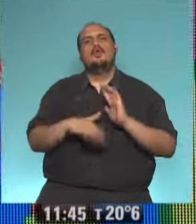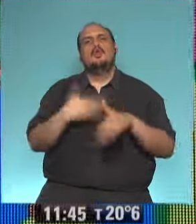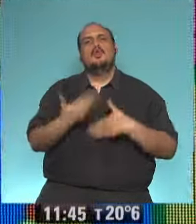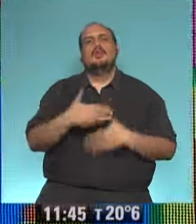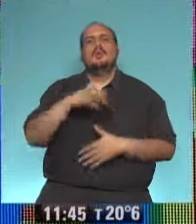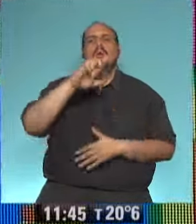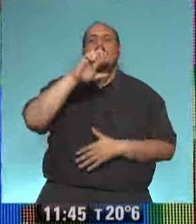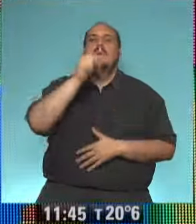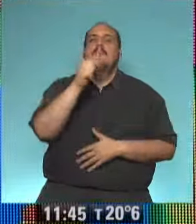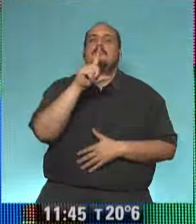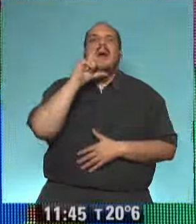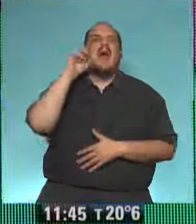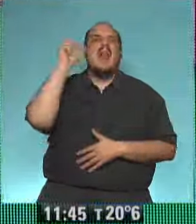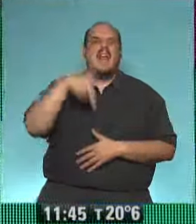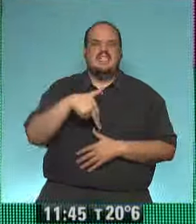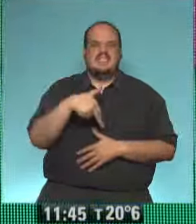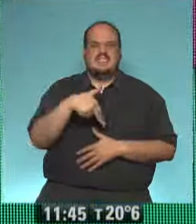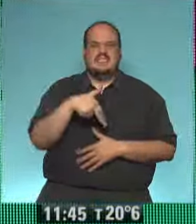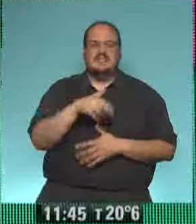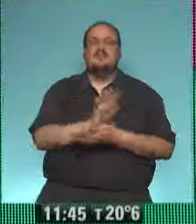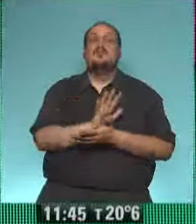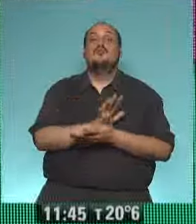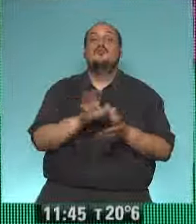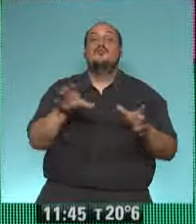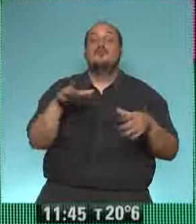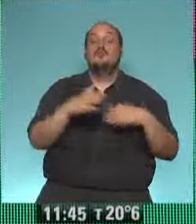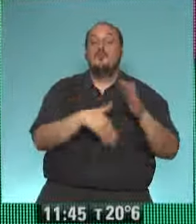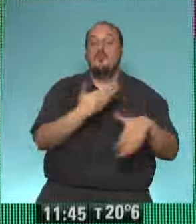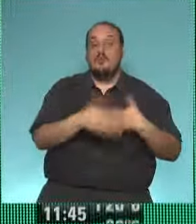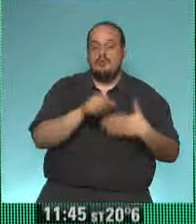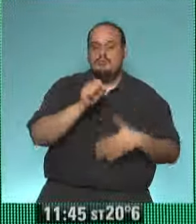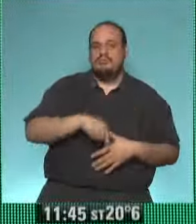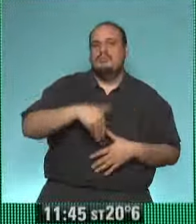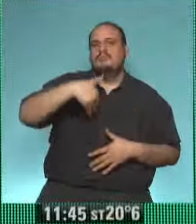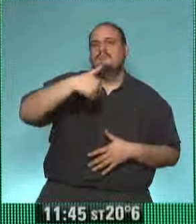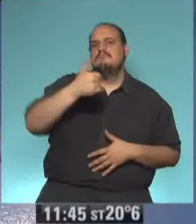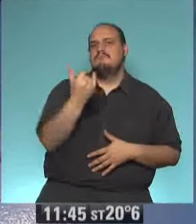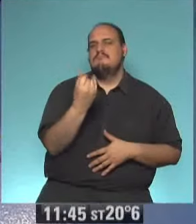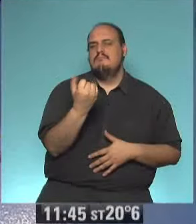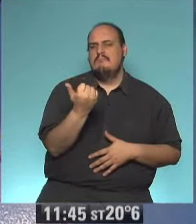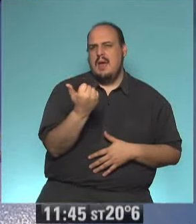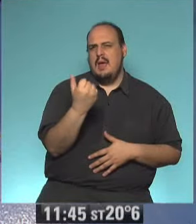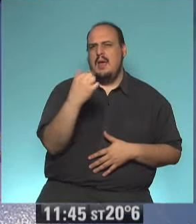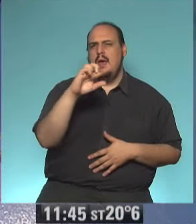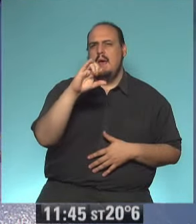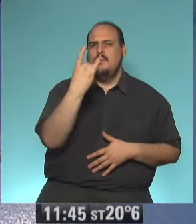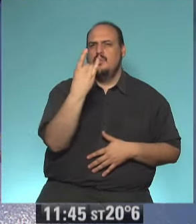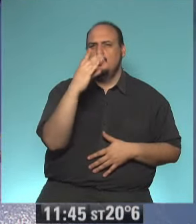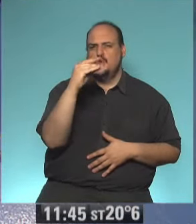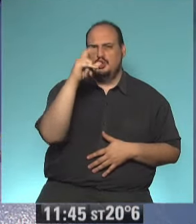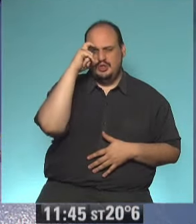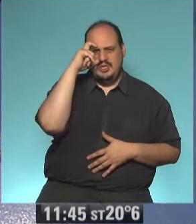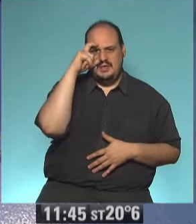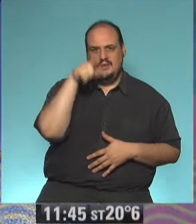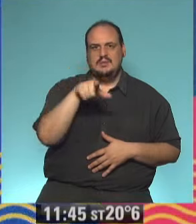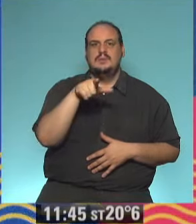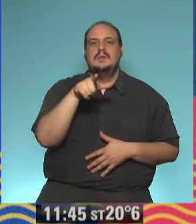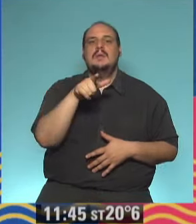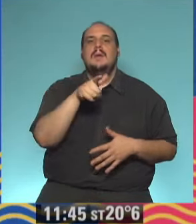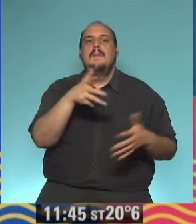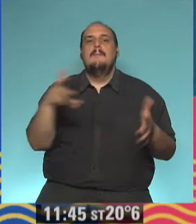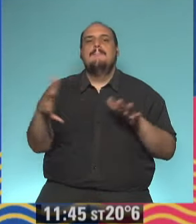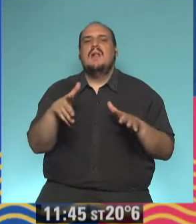Palín. Palín. Sí, que era un juego mapuche. Ah, mirá qué bien. Y el Palín tenía algo particular que es que, miren, es parecido a